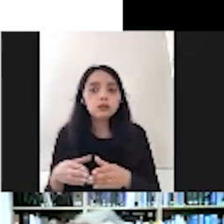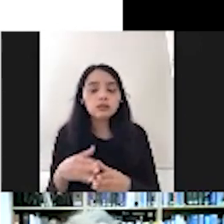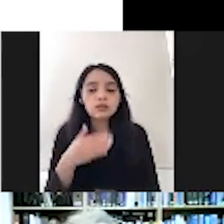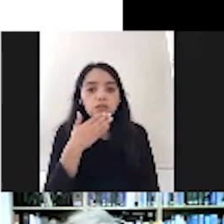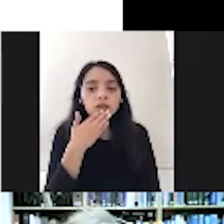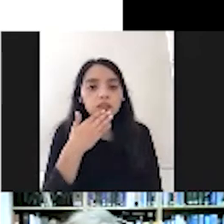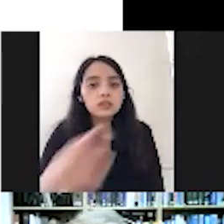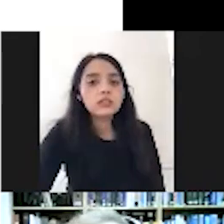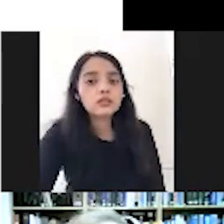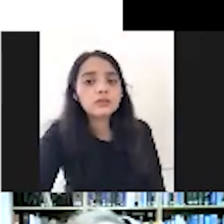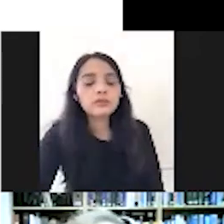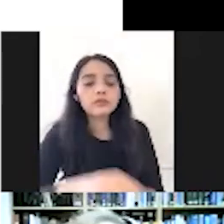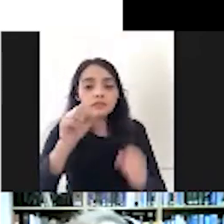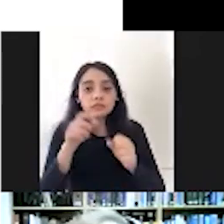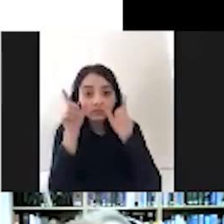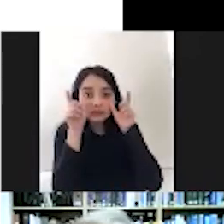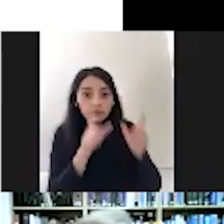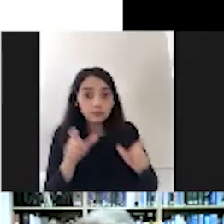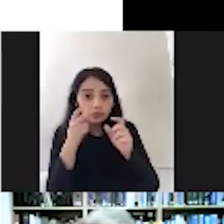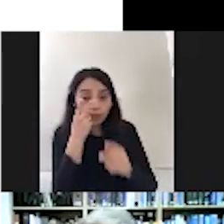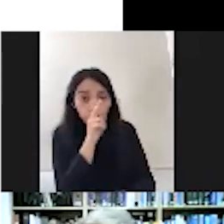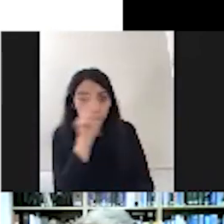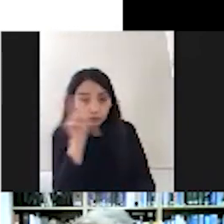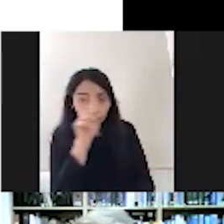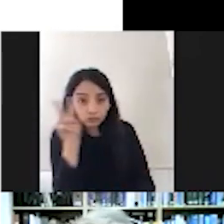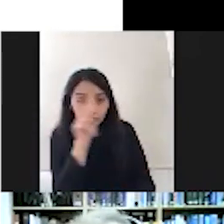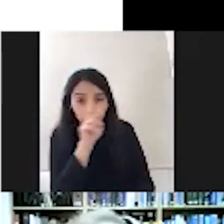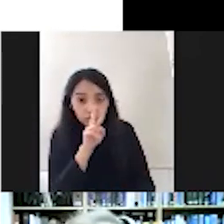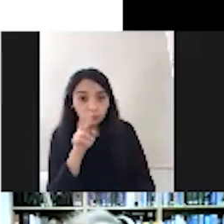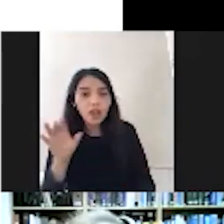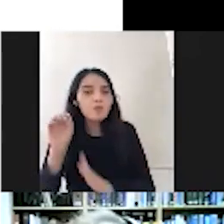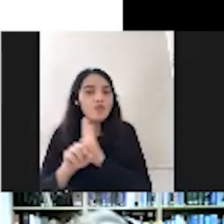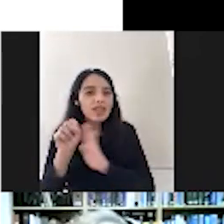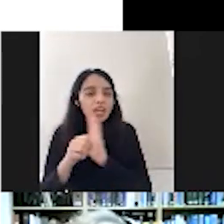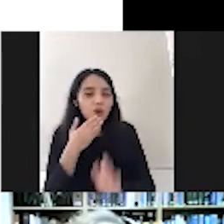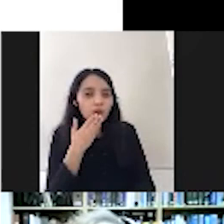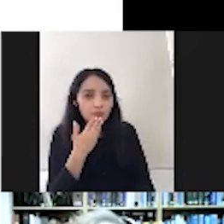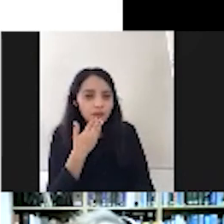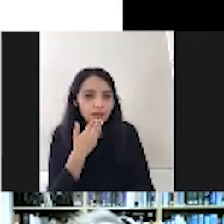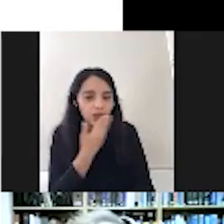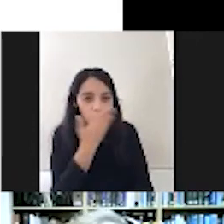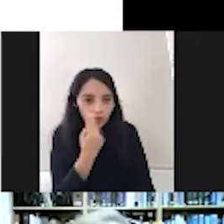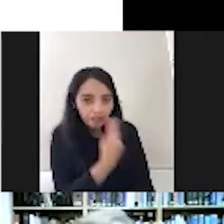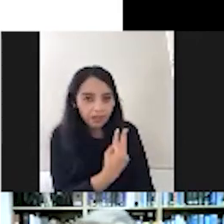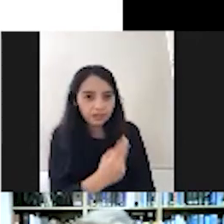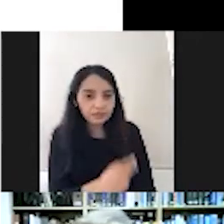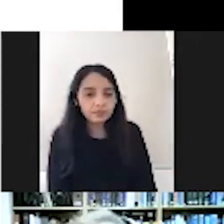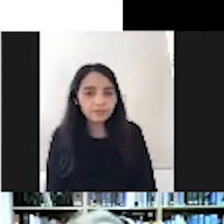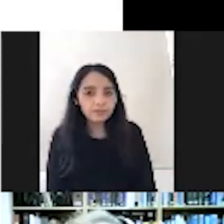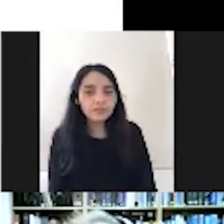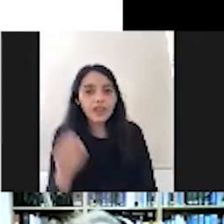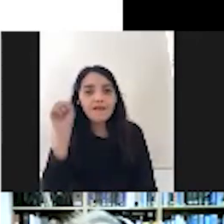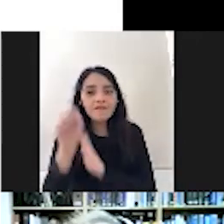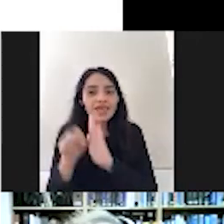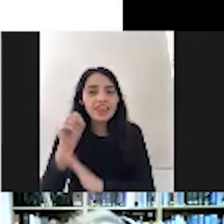Uno puede monitorear los movimientos oculares a través de cámaras de video, ¿cierto? Que ven ustedes aquí a la derecha, que se llaman